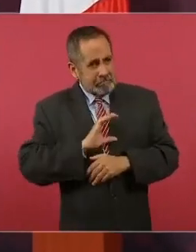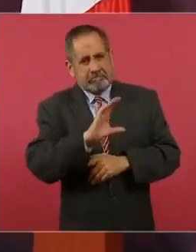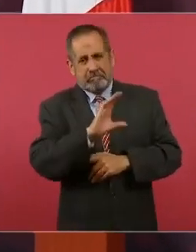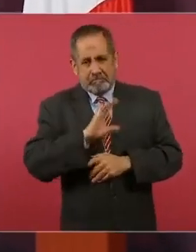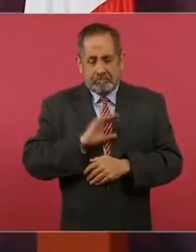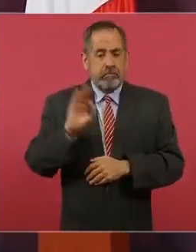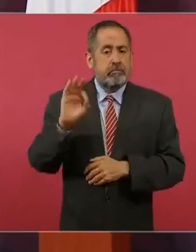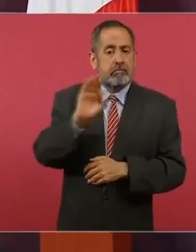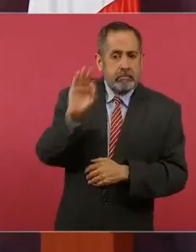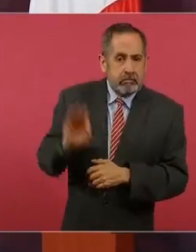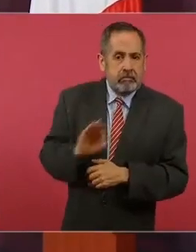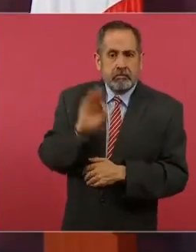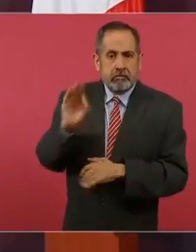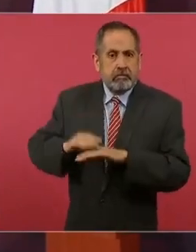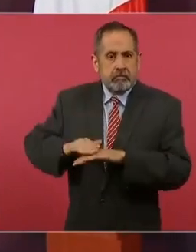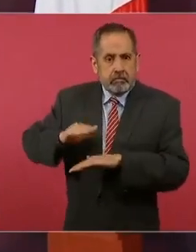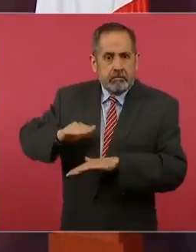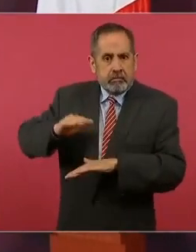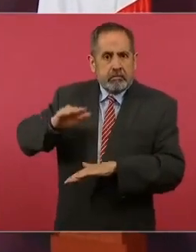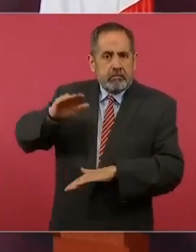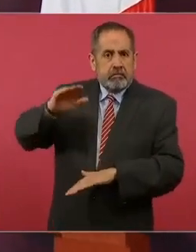crecían y crecían las deudas, lo que